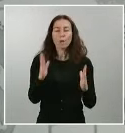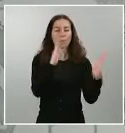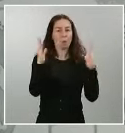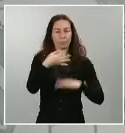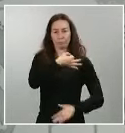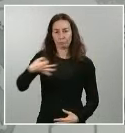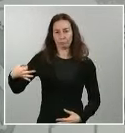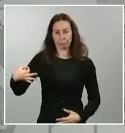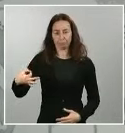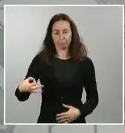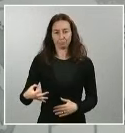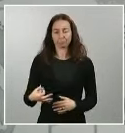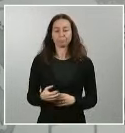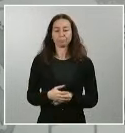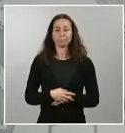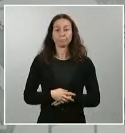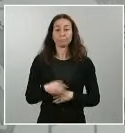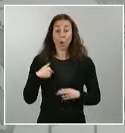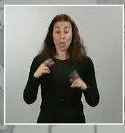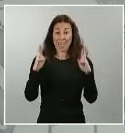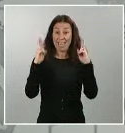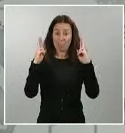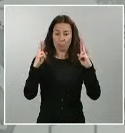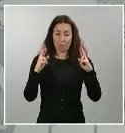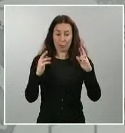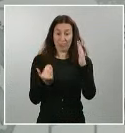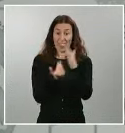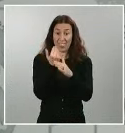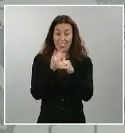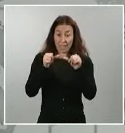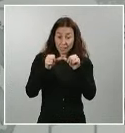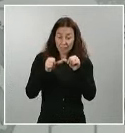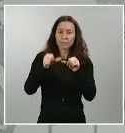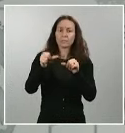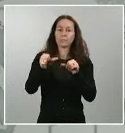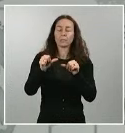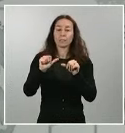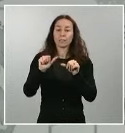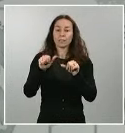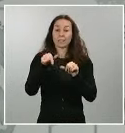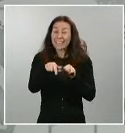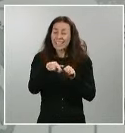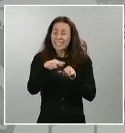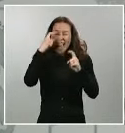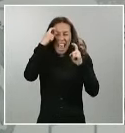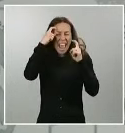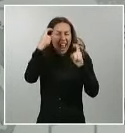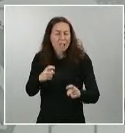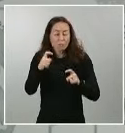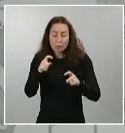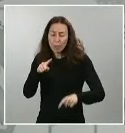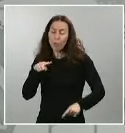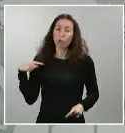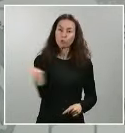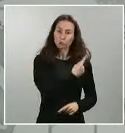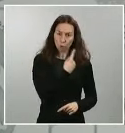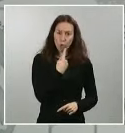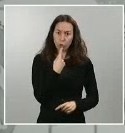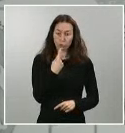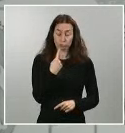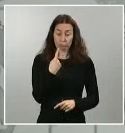que pronto, en los próximos días, notemos el efecto de este poderoso esfuerzo colectivo que estamos realizando desde que decretamos por primera